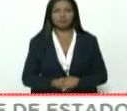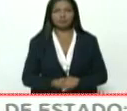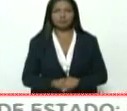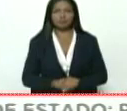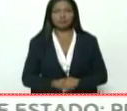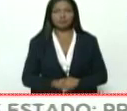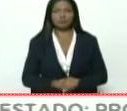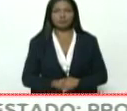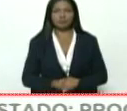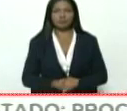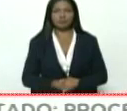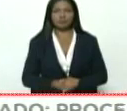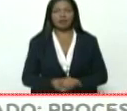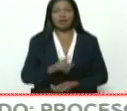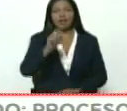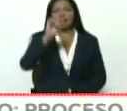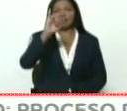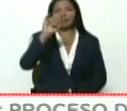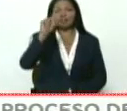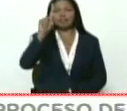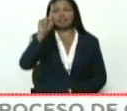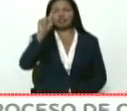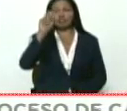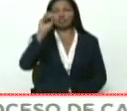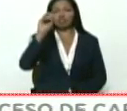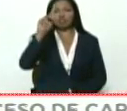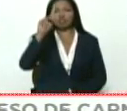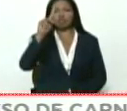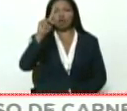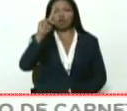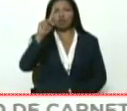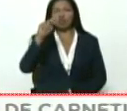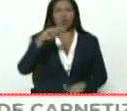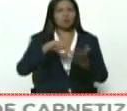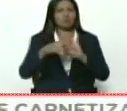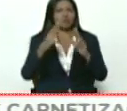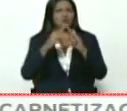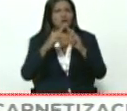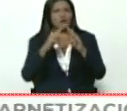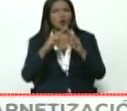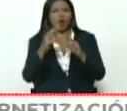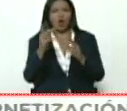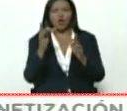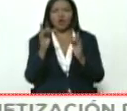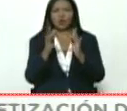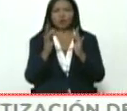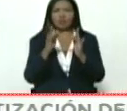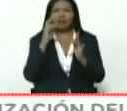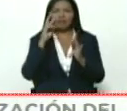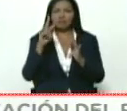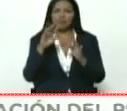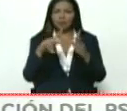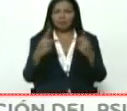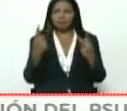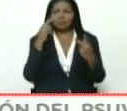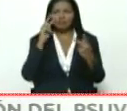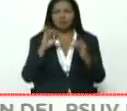¿Cómo? TikTok. TikTok. ¿Cómo es esa? No la conozco. Ahí está en el documento, presidente. ¿Cómo es?